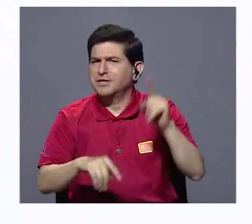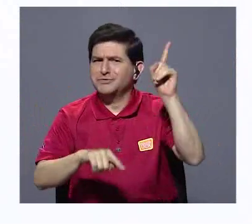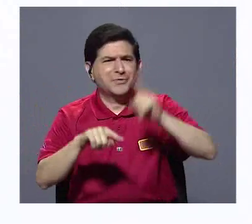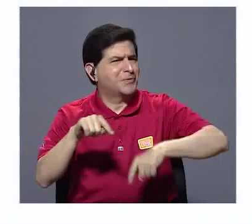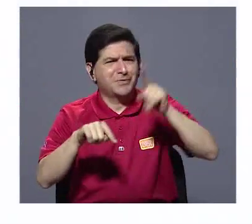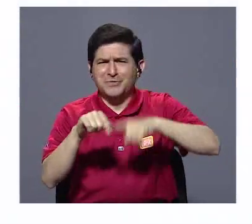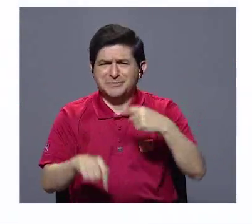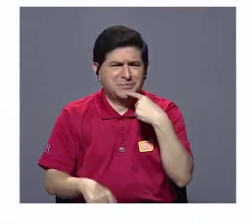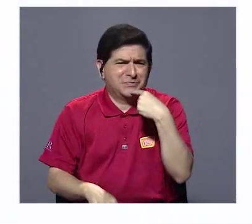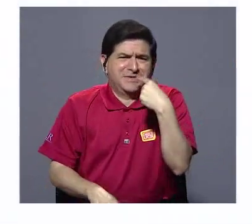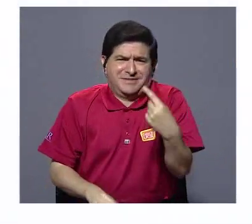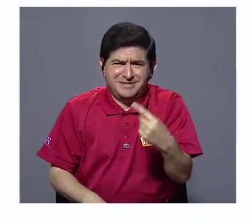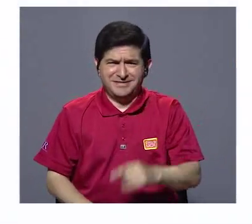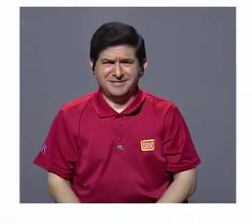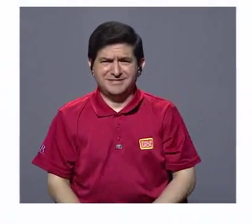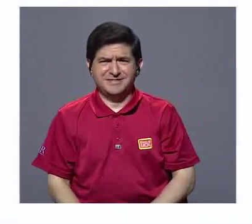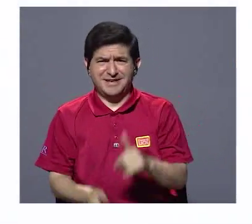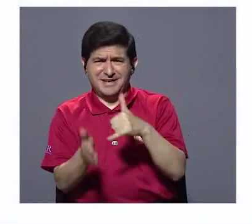ser